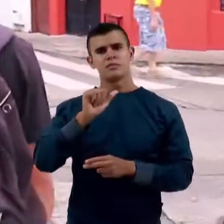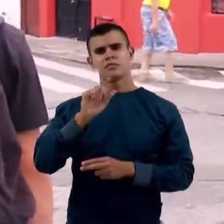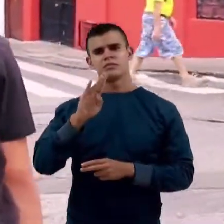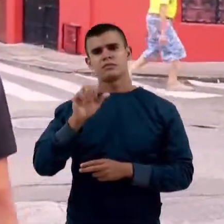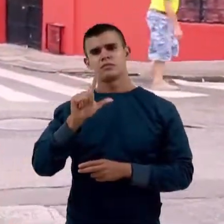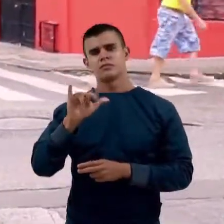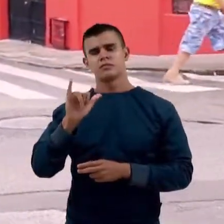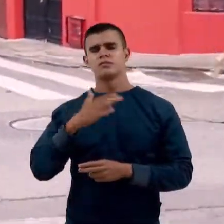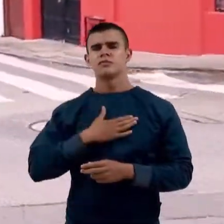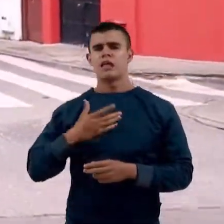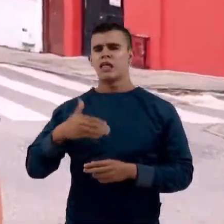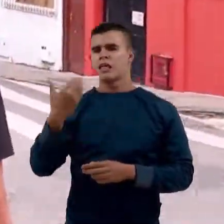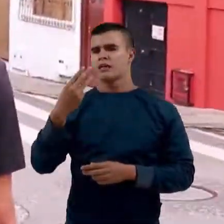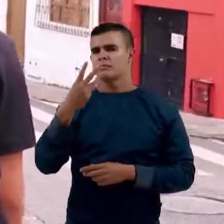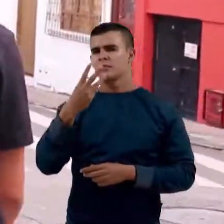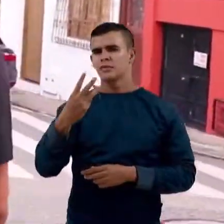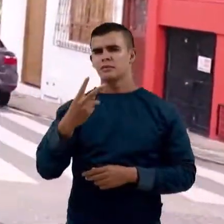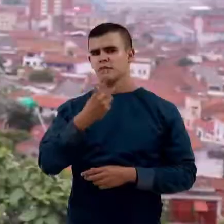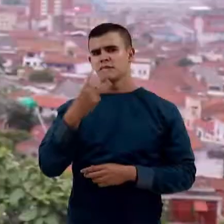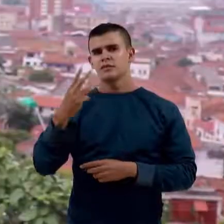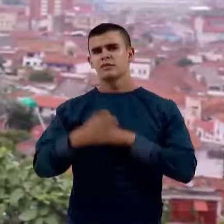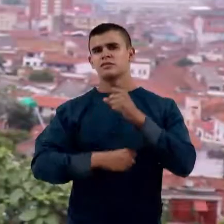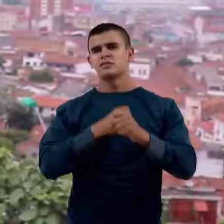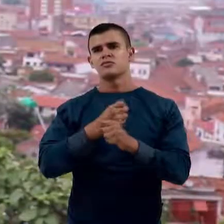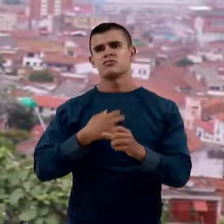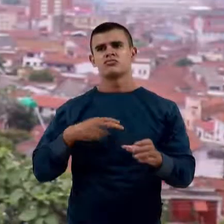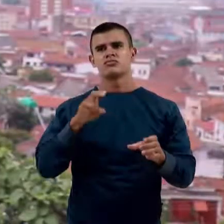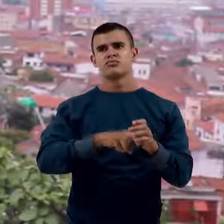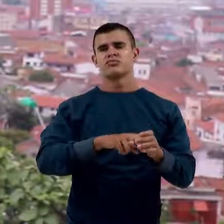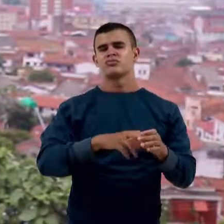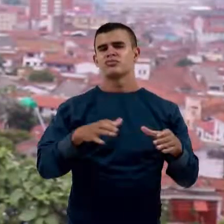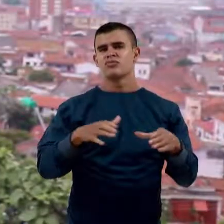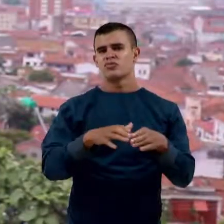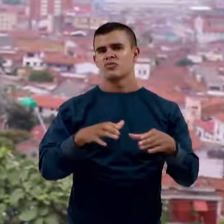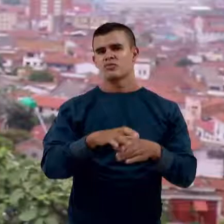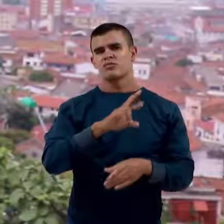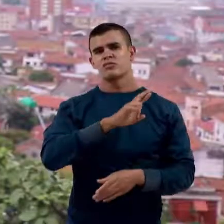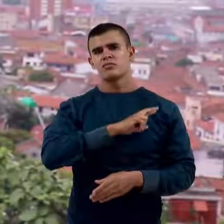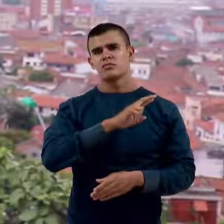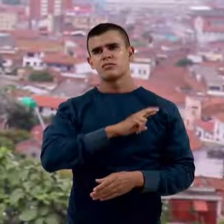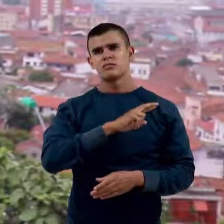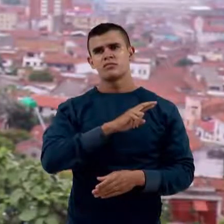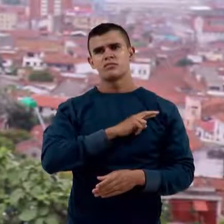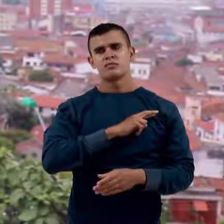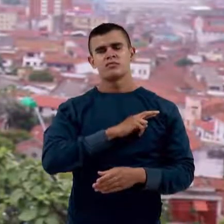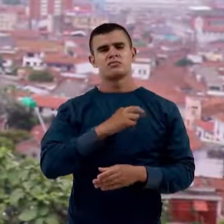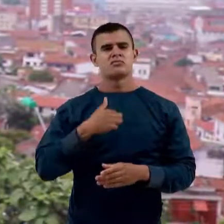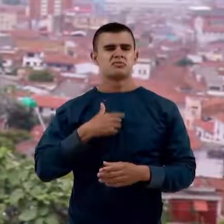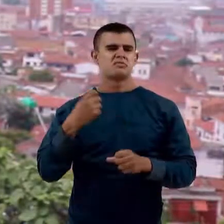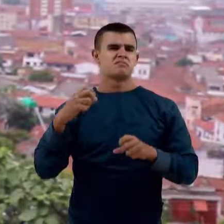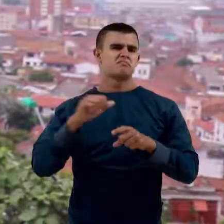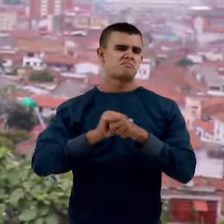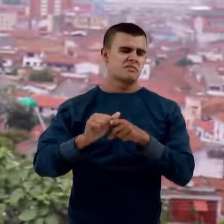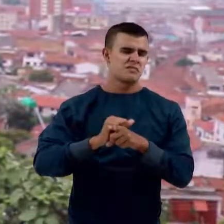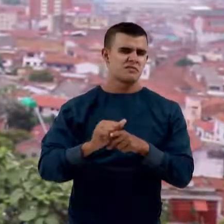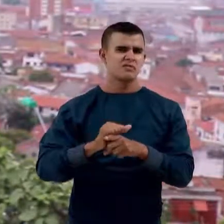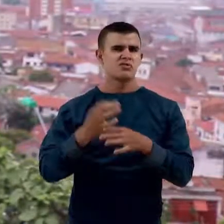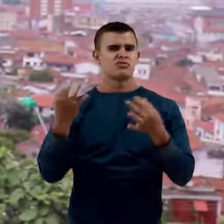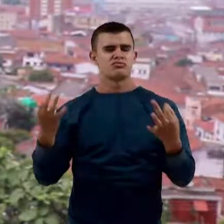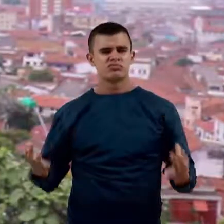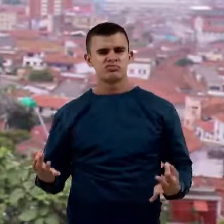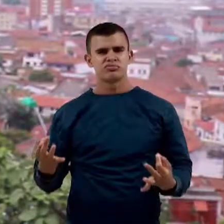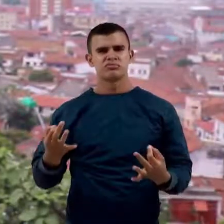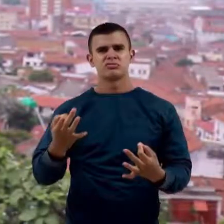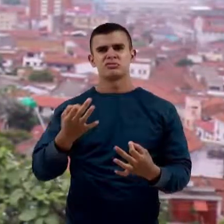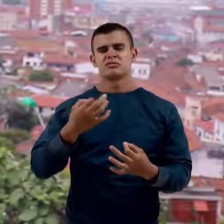tengo 23 años, pertenezco a la comunidad Hare Krishna, estoy en clases de yoga, acrobacia,